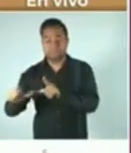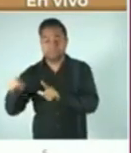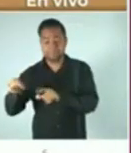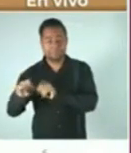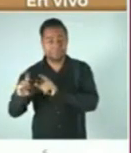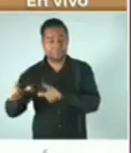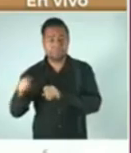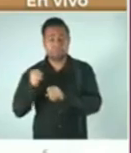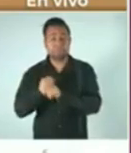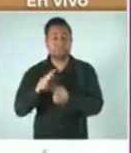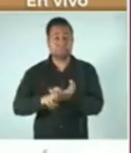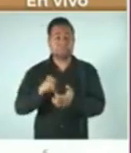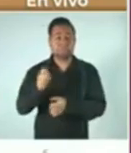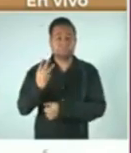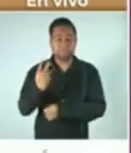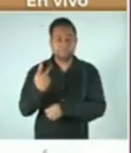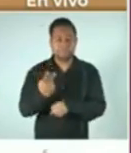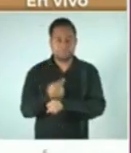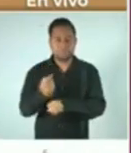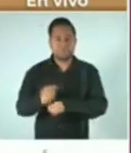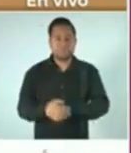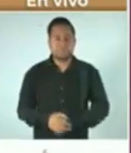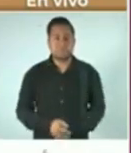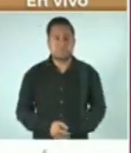es 2023, exacto.